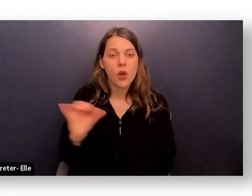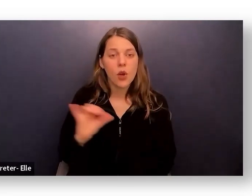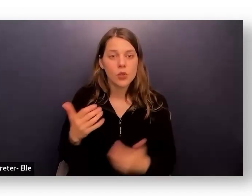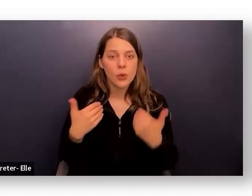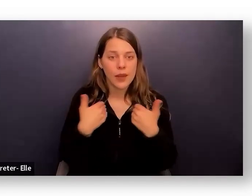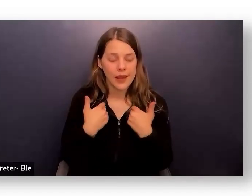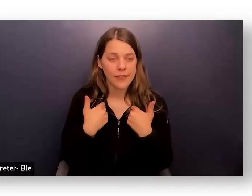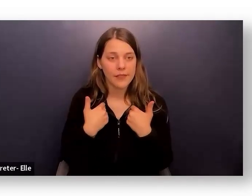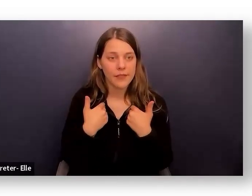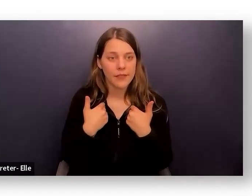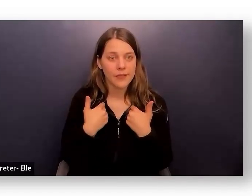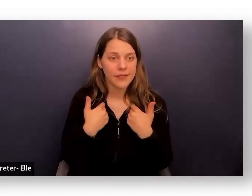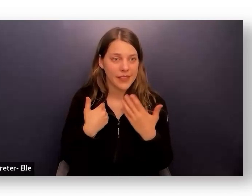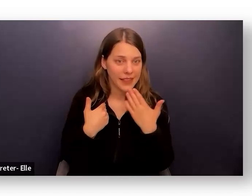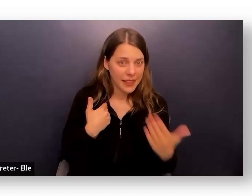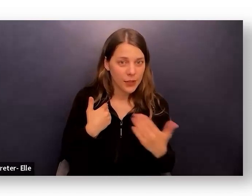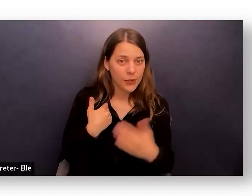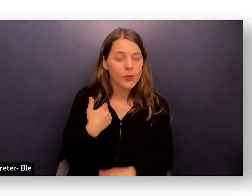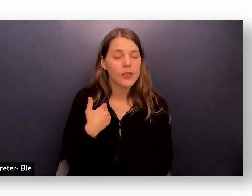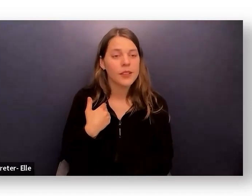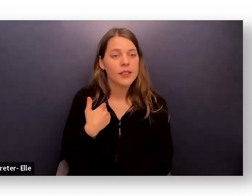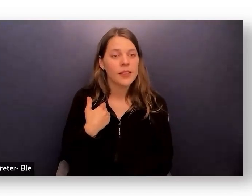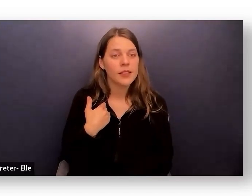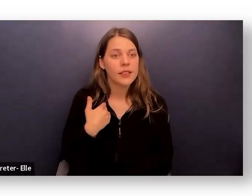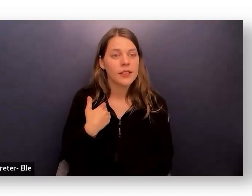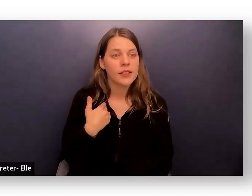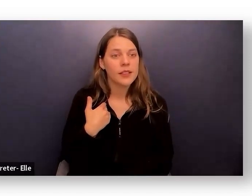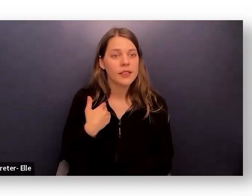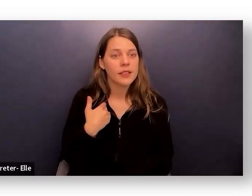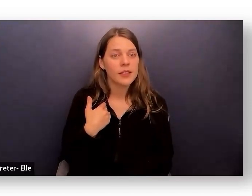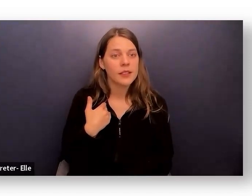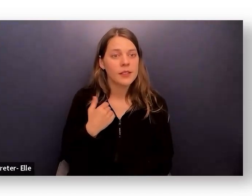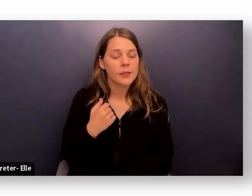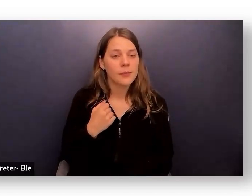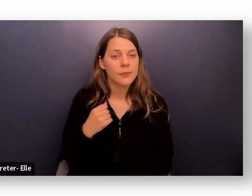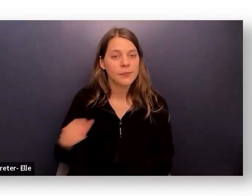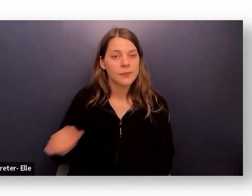primeros auxilios y tenemos a personas de los agencias de bomberos.